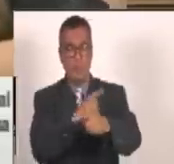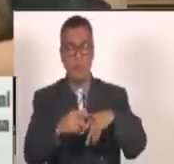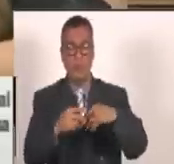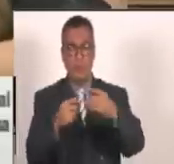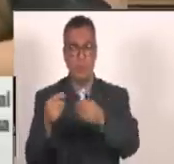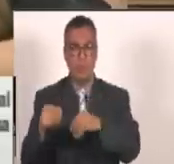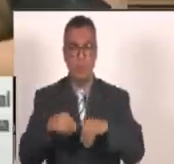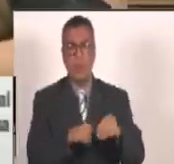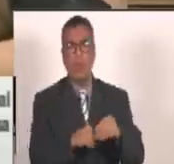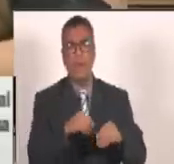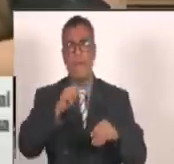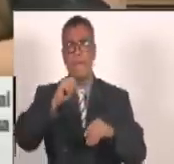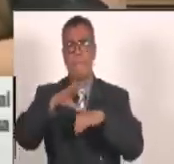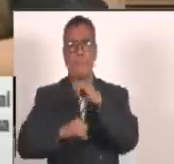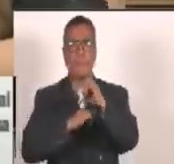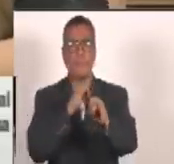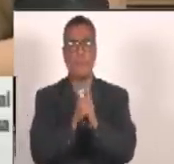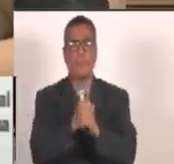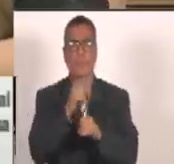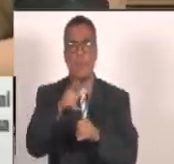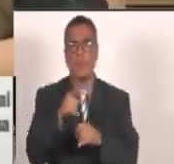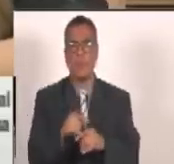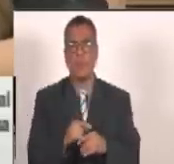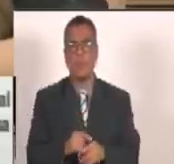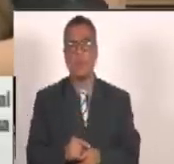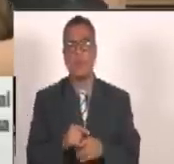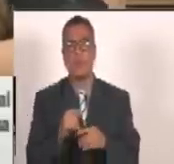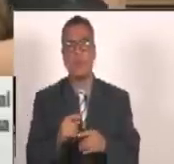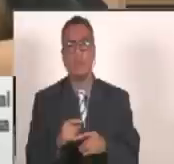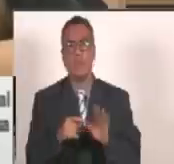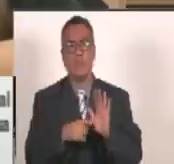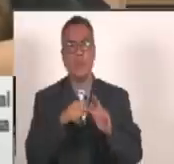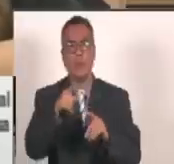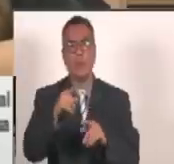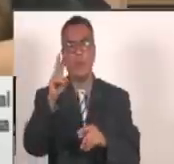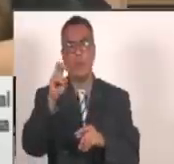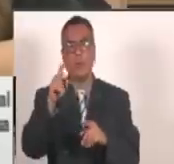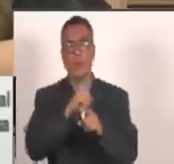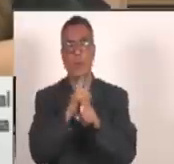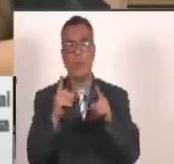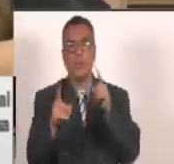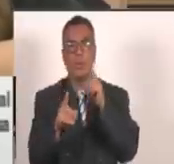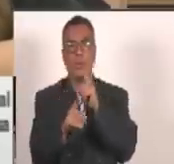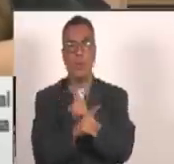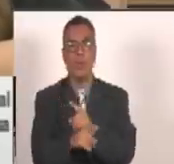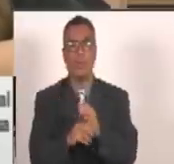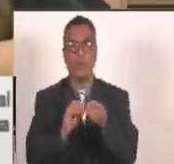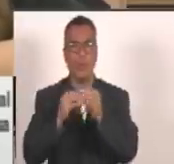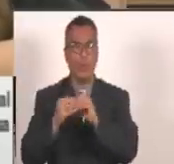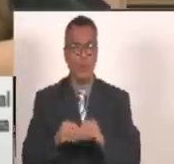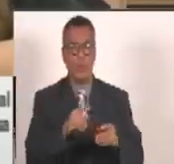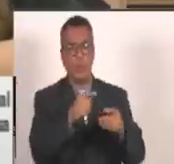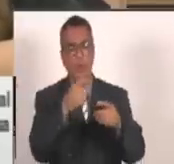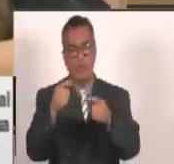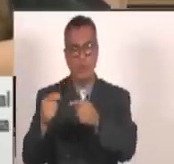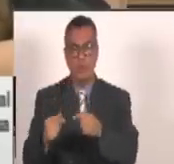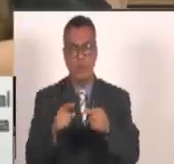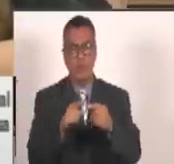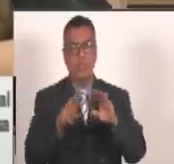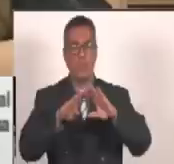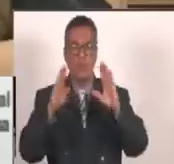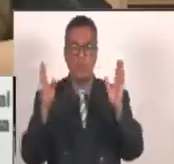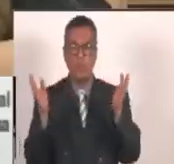en el contexto internacional a través de la exigencia de nuevos cambios en la arquitectura financiera